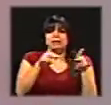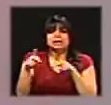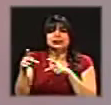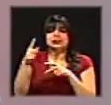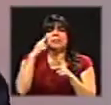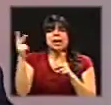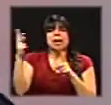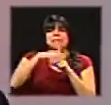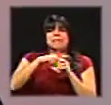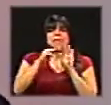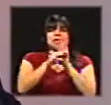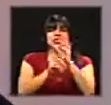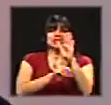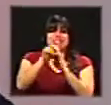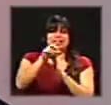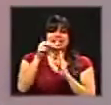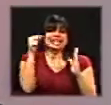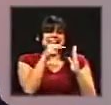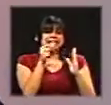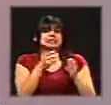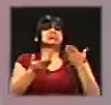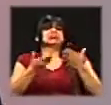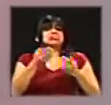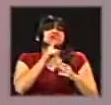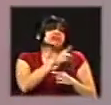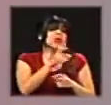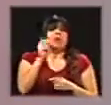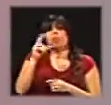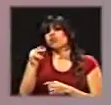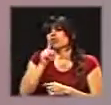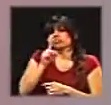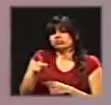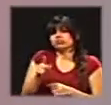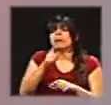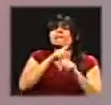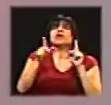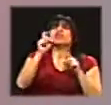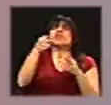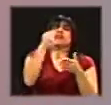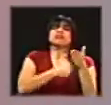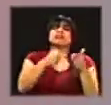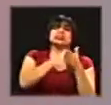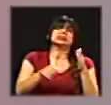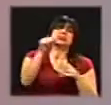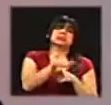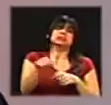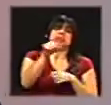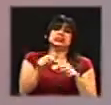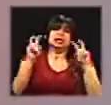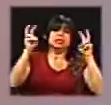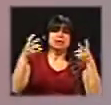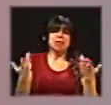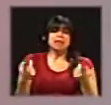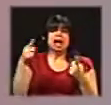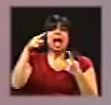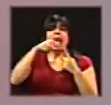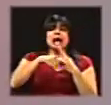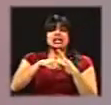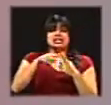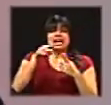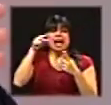aplicación del modelo de desarrollo, que sin duda alguna pueden ser ciertas o no, pero es apelar a lo mismo. Hasta tanto no esa